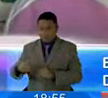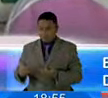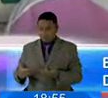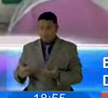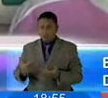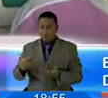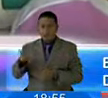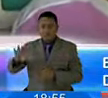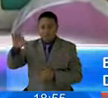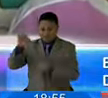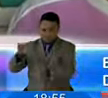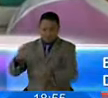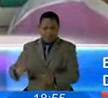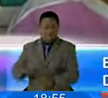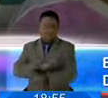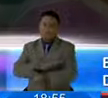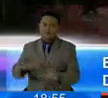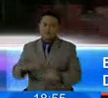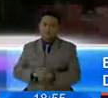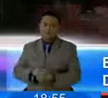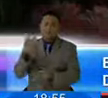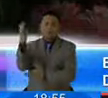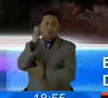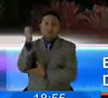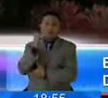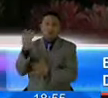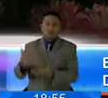ahí ya le encontramos que estaba mal, esperamos la ambulancia.